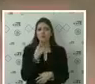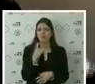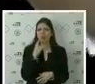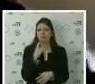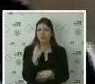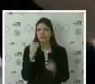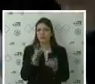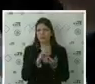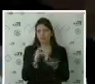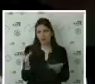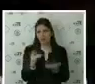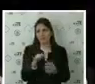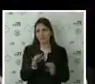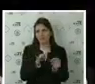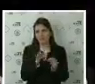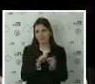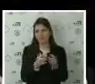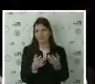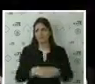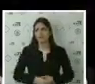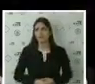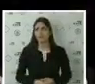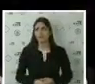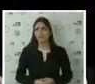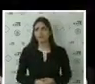esto concluyo.